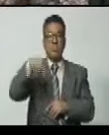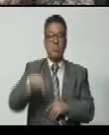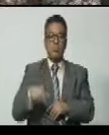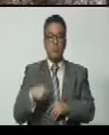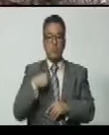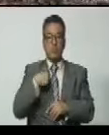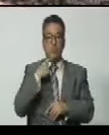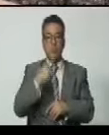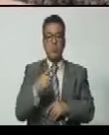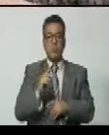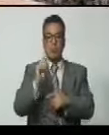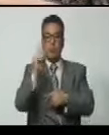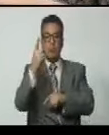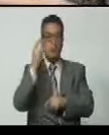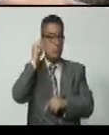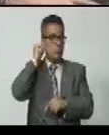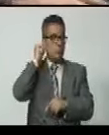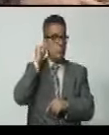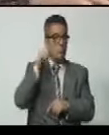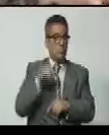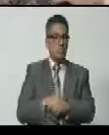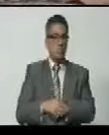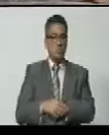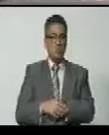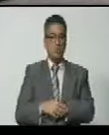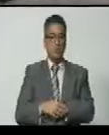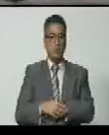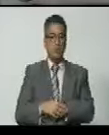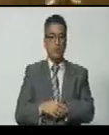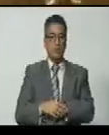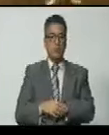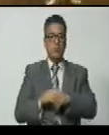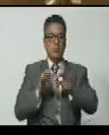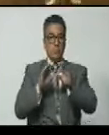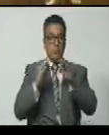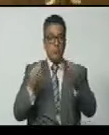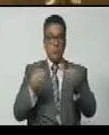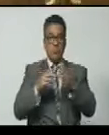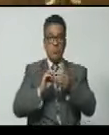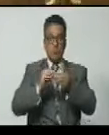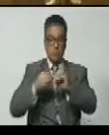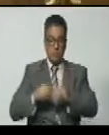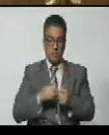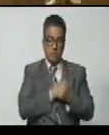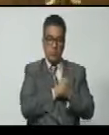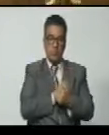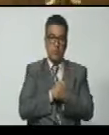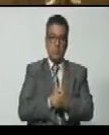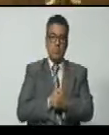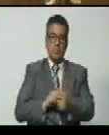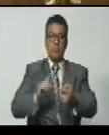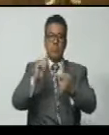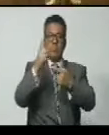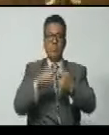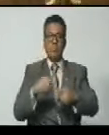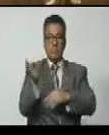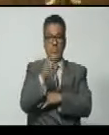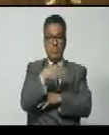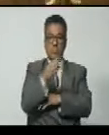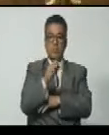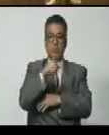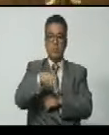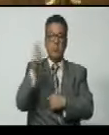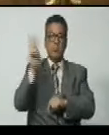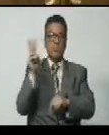también que fue la primera mujer que bordó con sus manos, con ese amor, la primera bandera